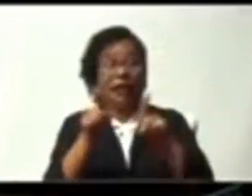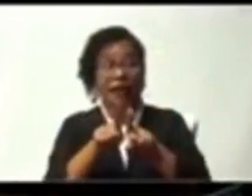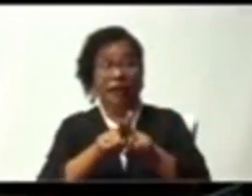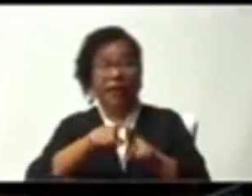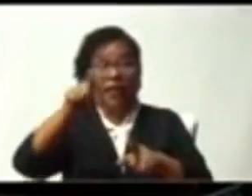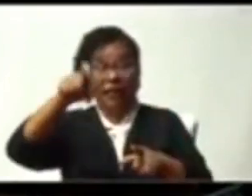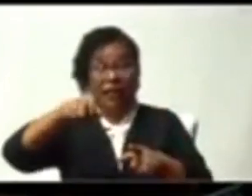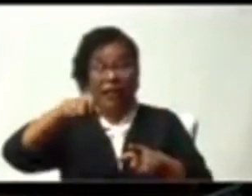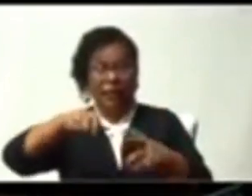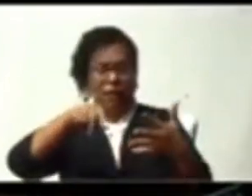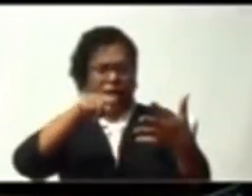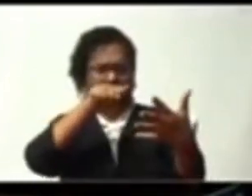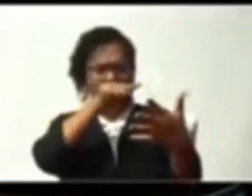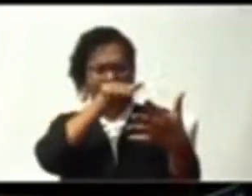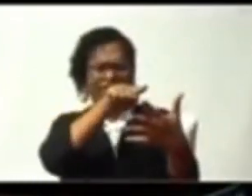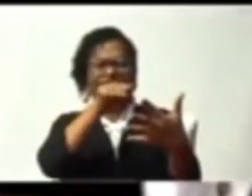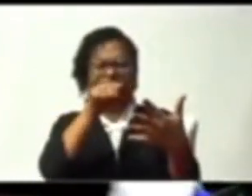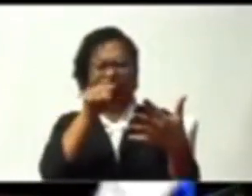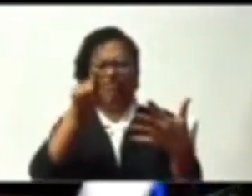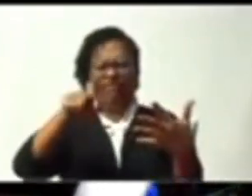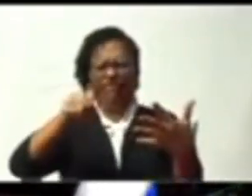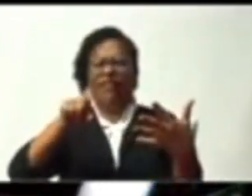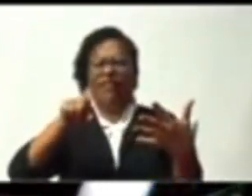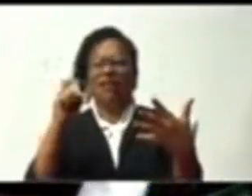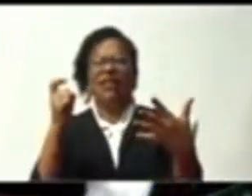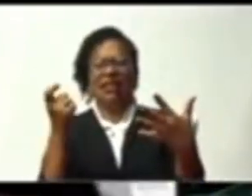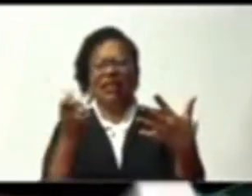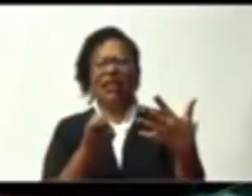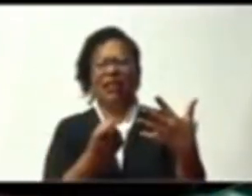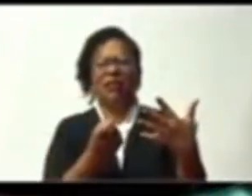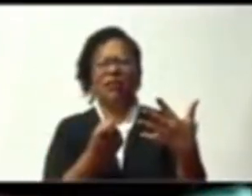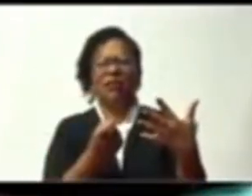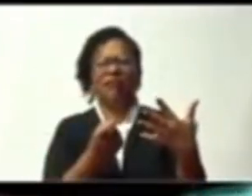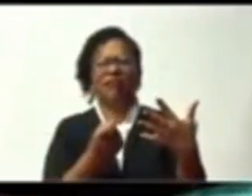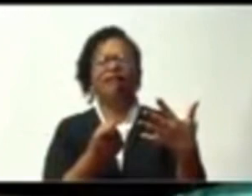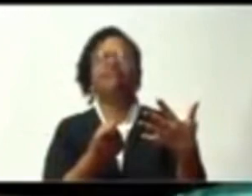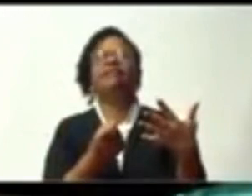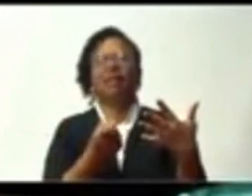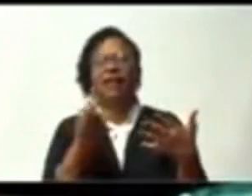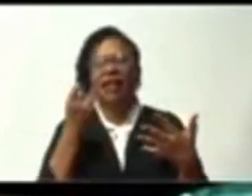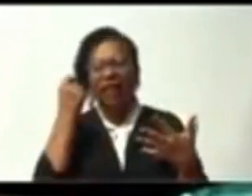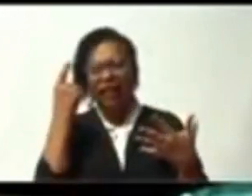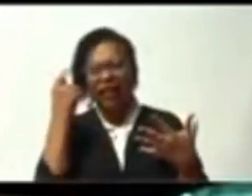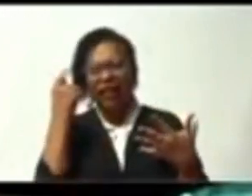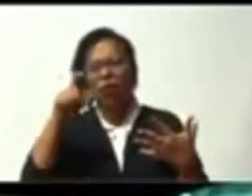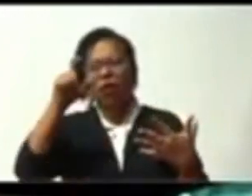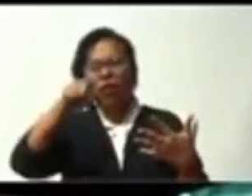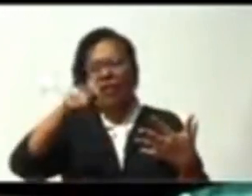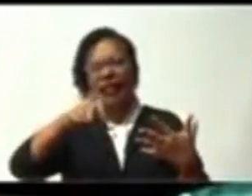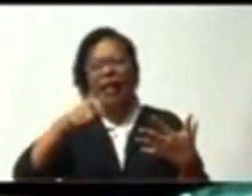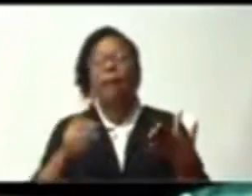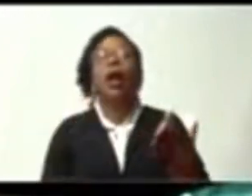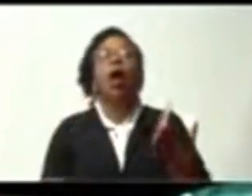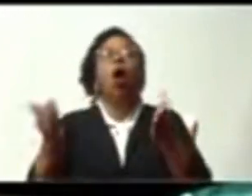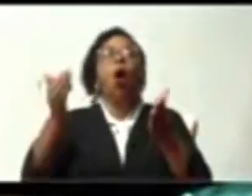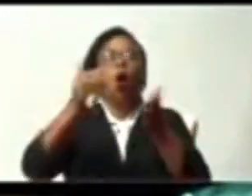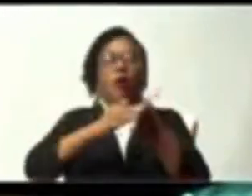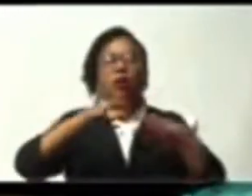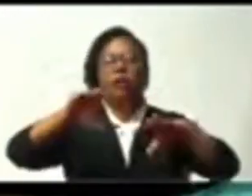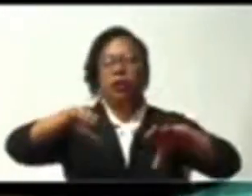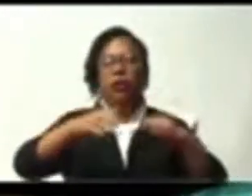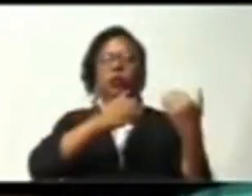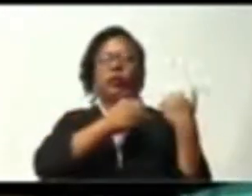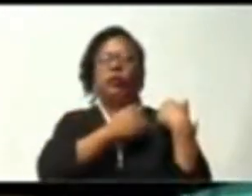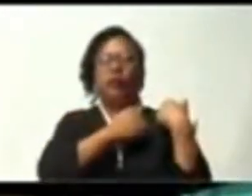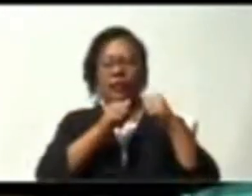observaciones, entendemos, presidente, que debe ir de nuevo a la comisión para hacer un mayor nivel